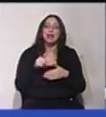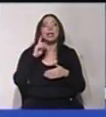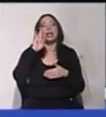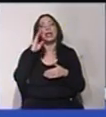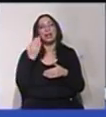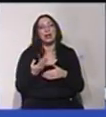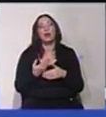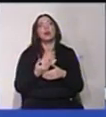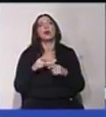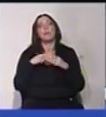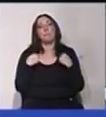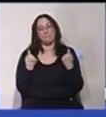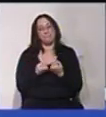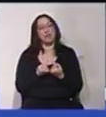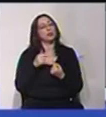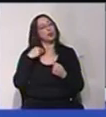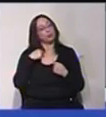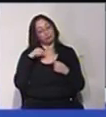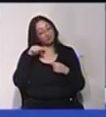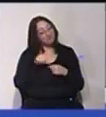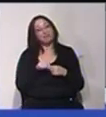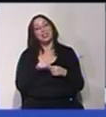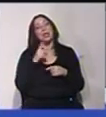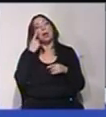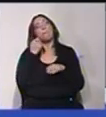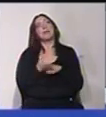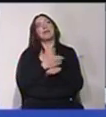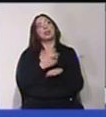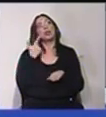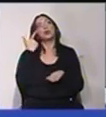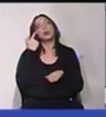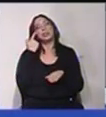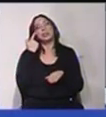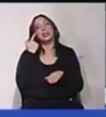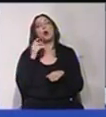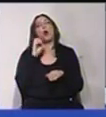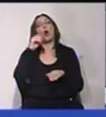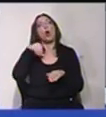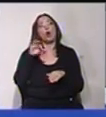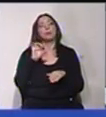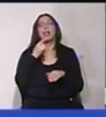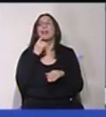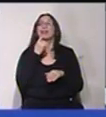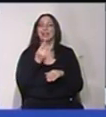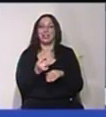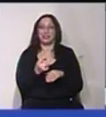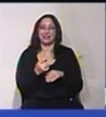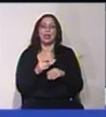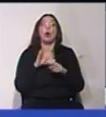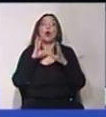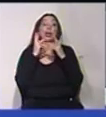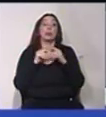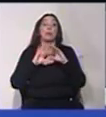reconocieron. Para nosotros eso es prevención del suicidio, como la OMS dice, la Organización Mundial de la